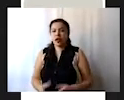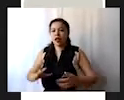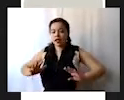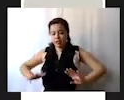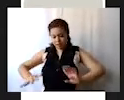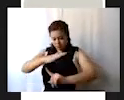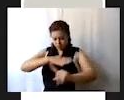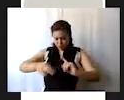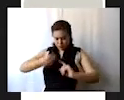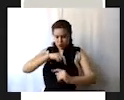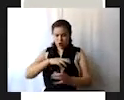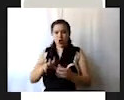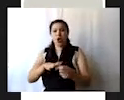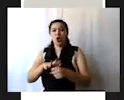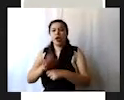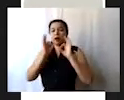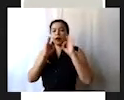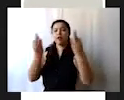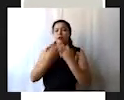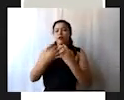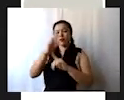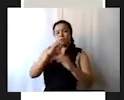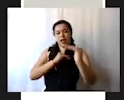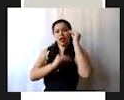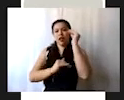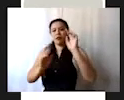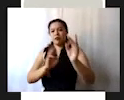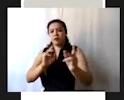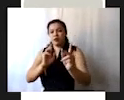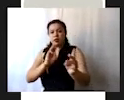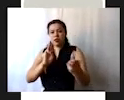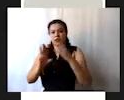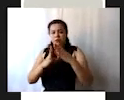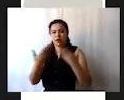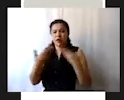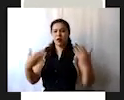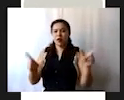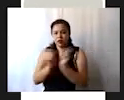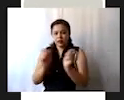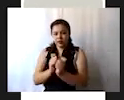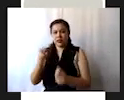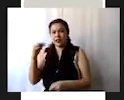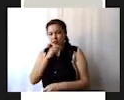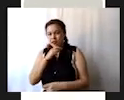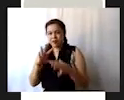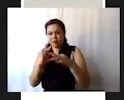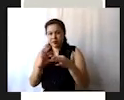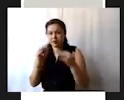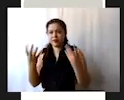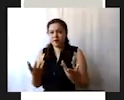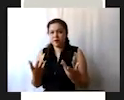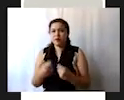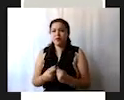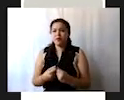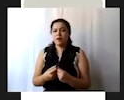dónde estamos con el modelo de límites planetarios que ahorita voy a explicar brevemente. Retomamos algunas cifras de